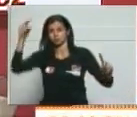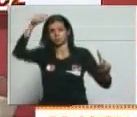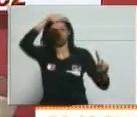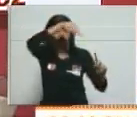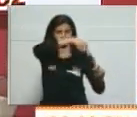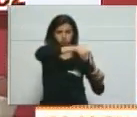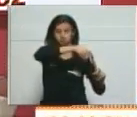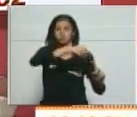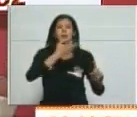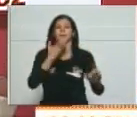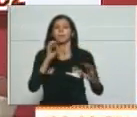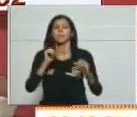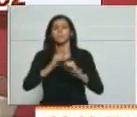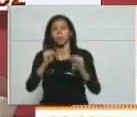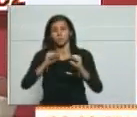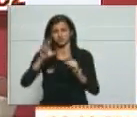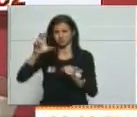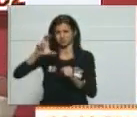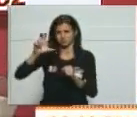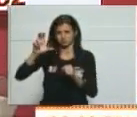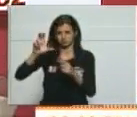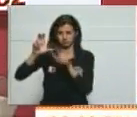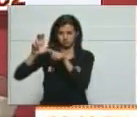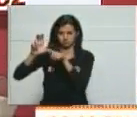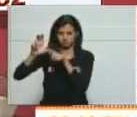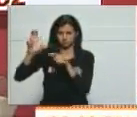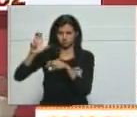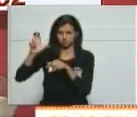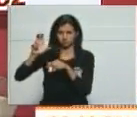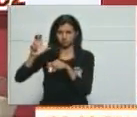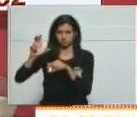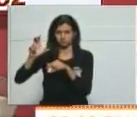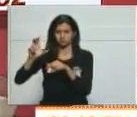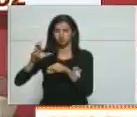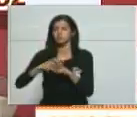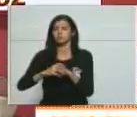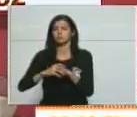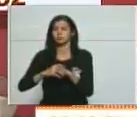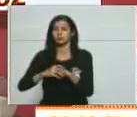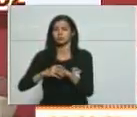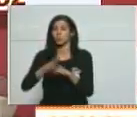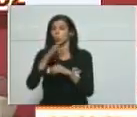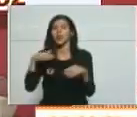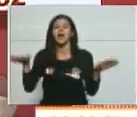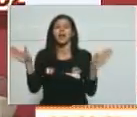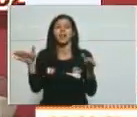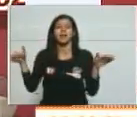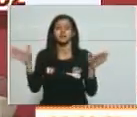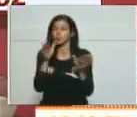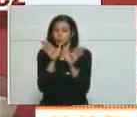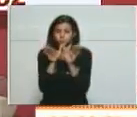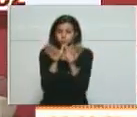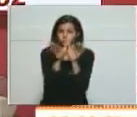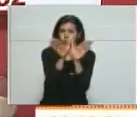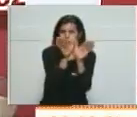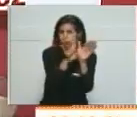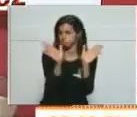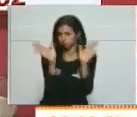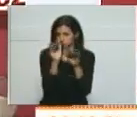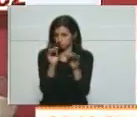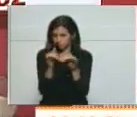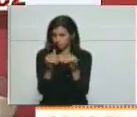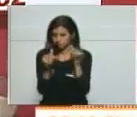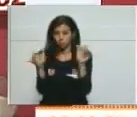Considerando que una bomba lacrimógena no contiene partes que estabilicen la trayectoria de vuelo, como alas, alitas para que